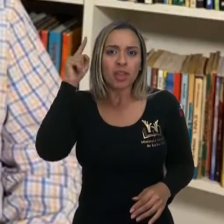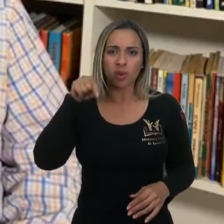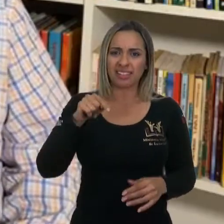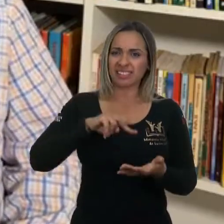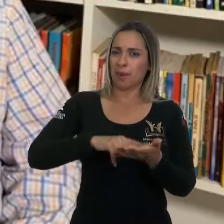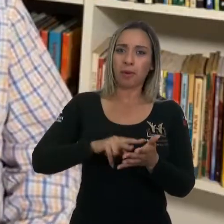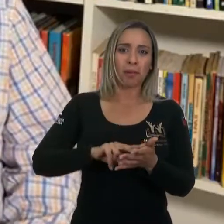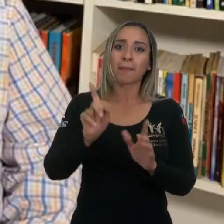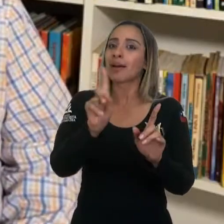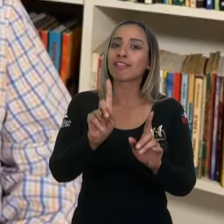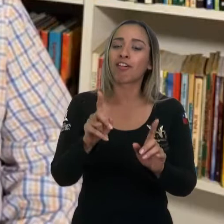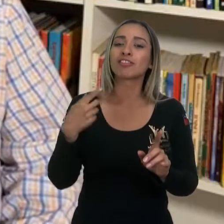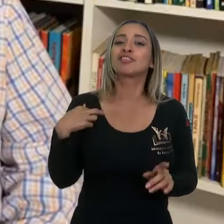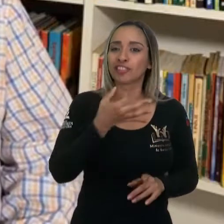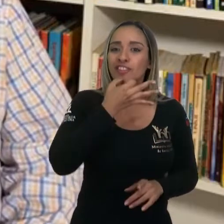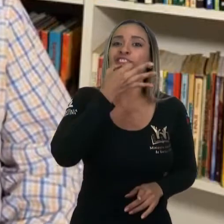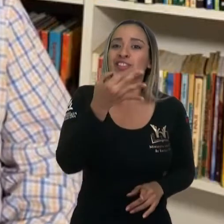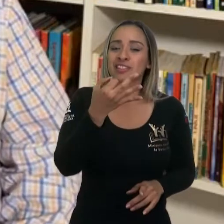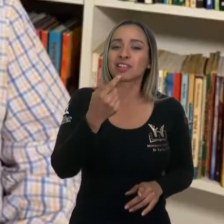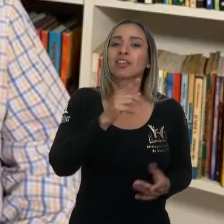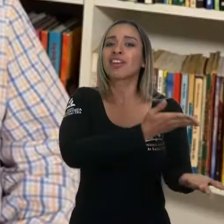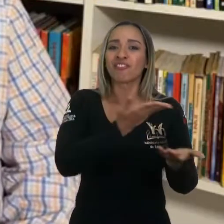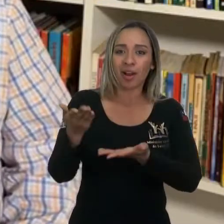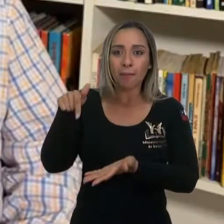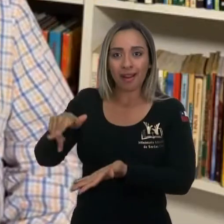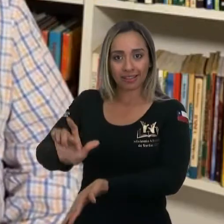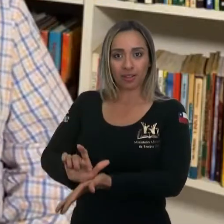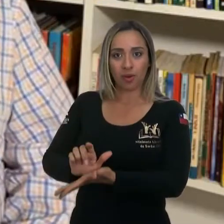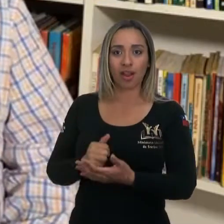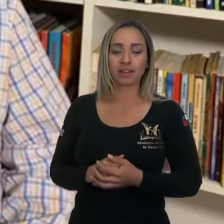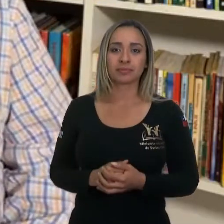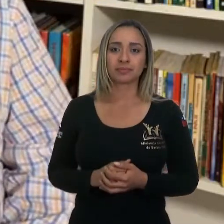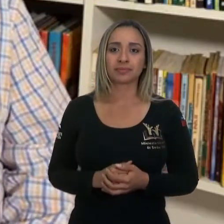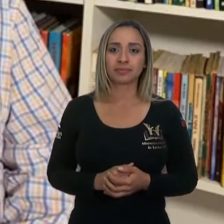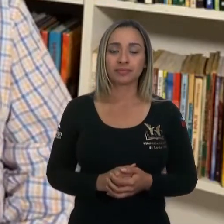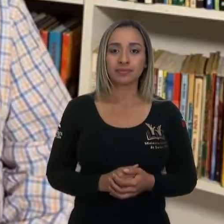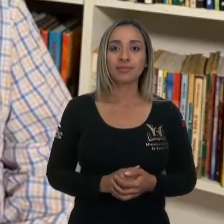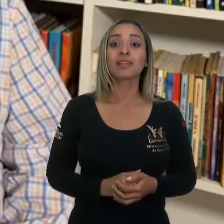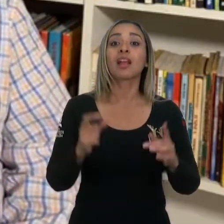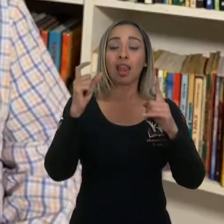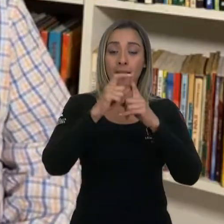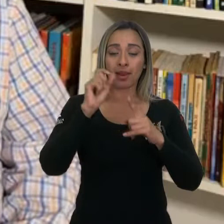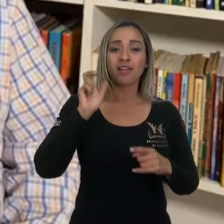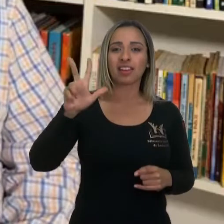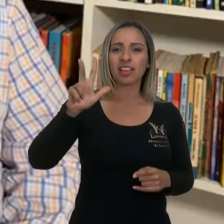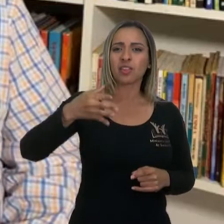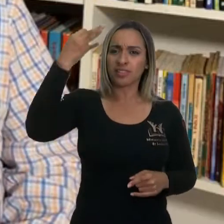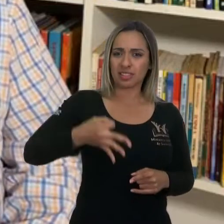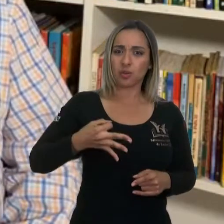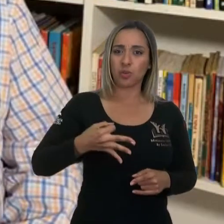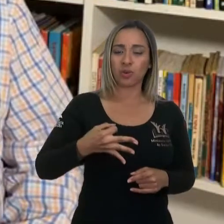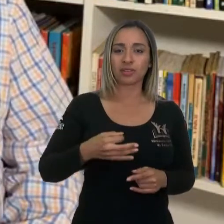si no es problema, vamos a llegar al otro lado del mar. Tú sabes que la palabra de Dios es firme, es segura.